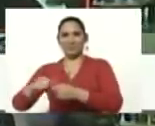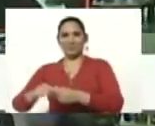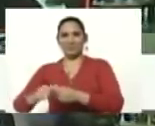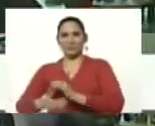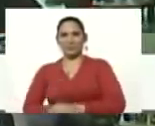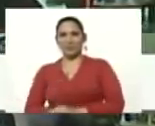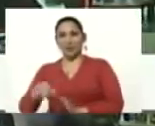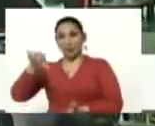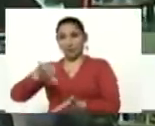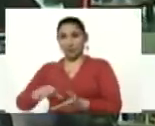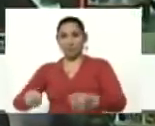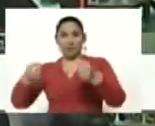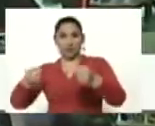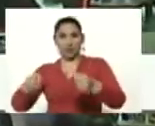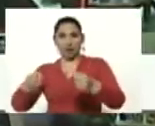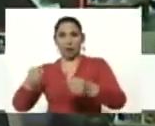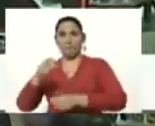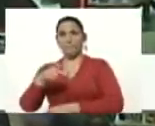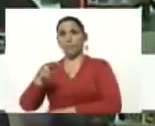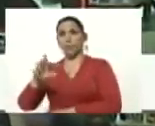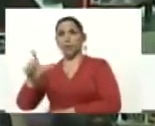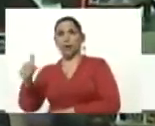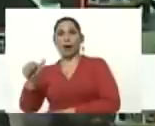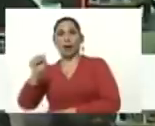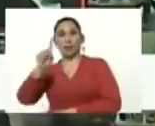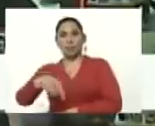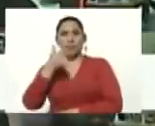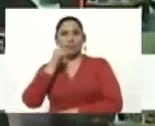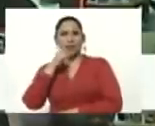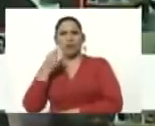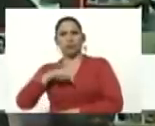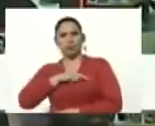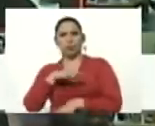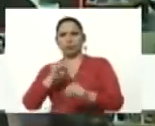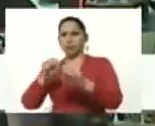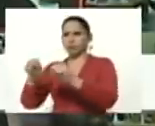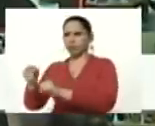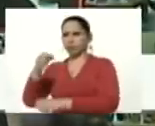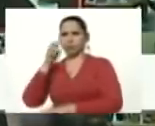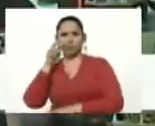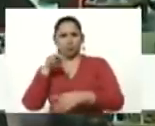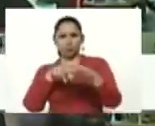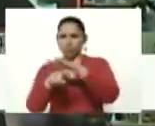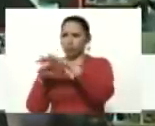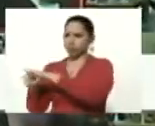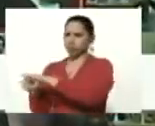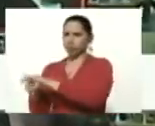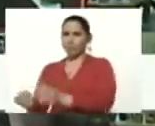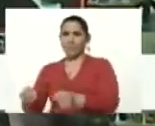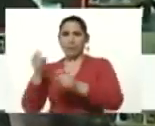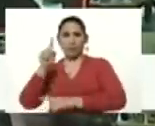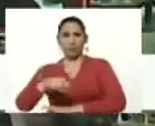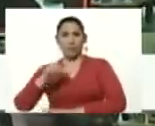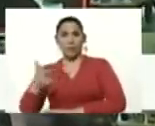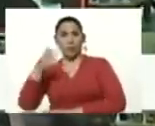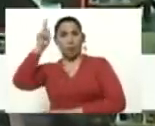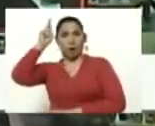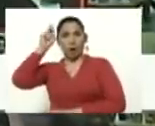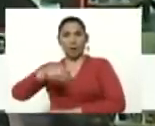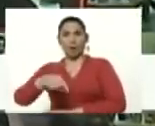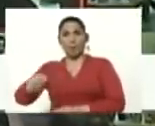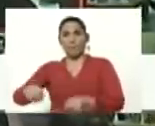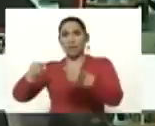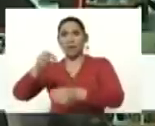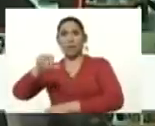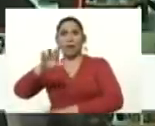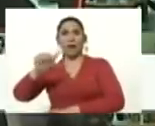de las pulgas. El día sábado hicimos también la intervención del mercado de los filudos, de la Guajira. Igualmente, el mercado de Mara, Cuatro